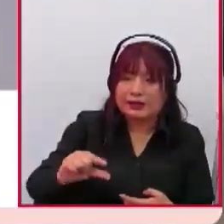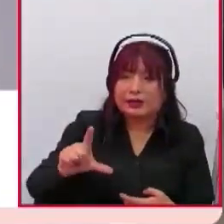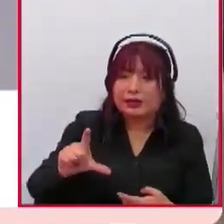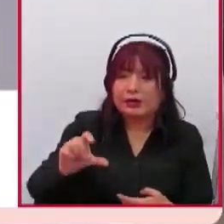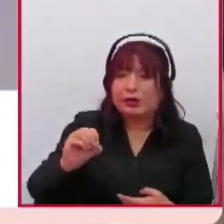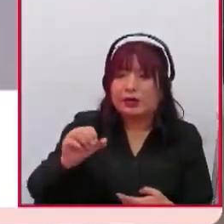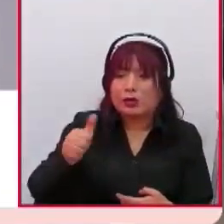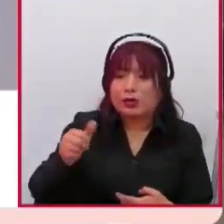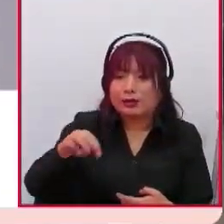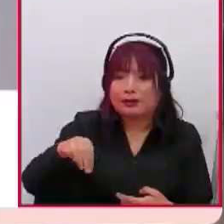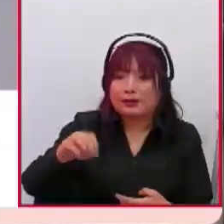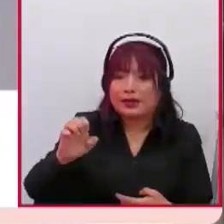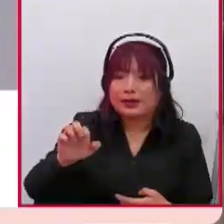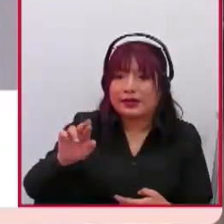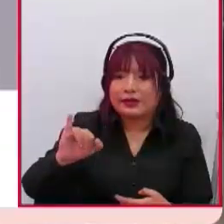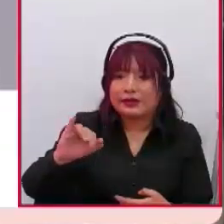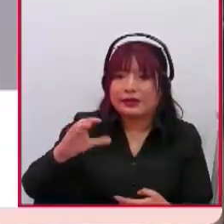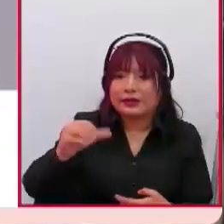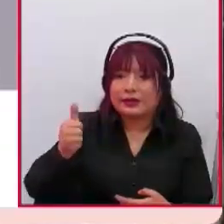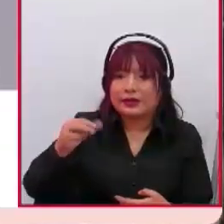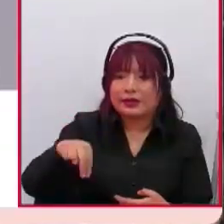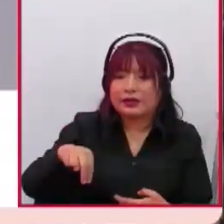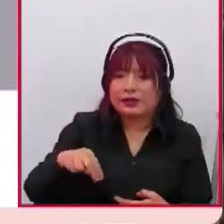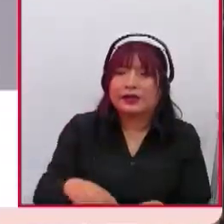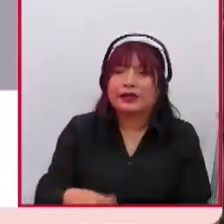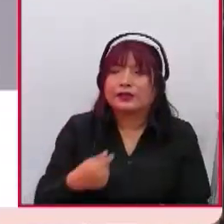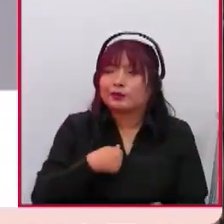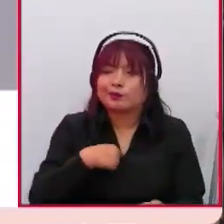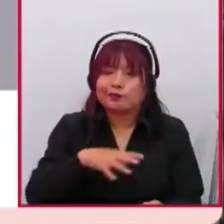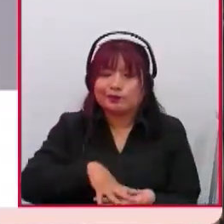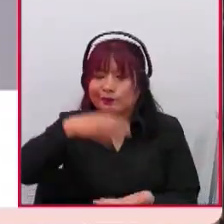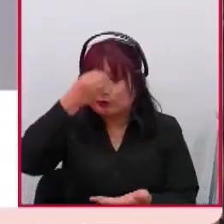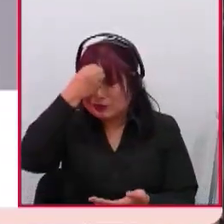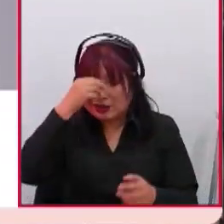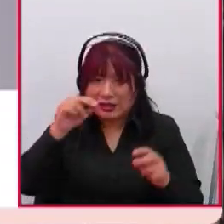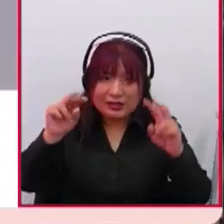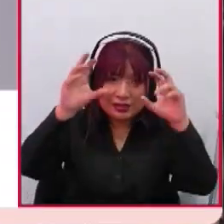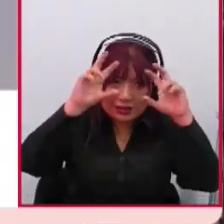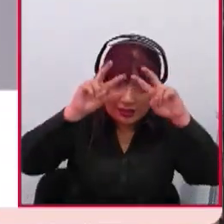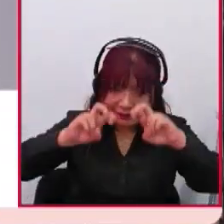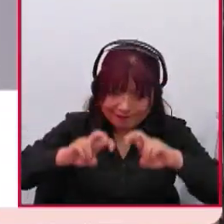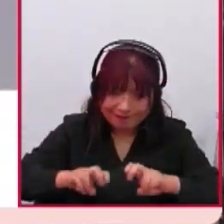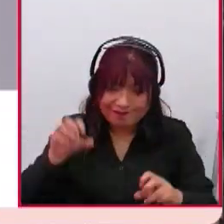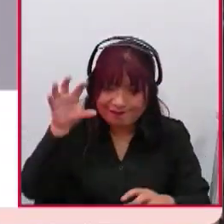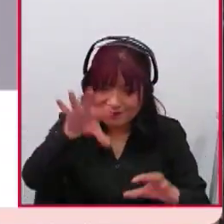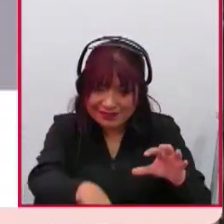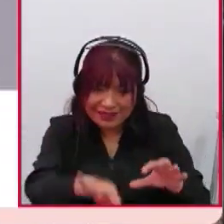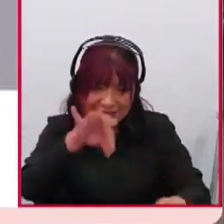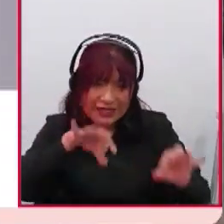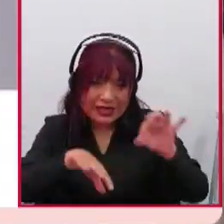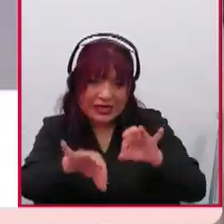Detectar cosas en la ingeniería, la primera parte, y darle la flexibilidad a la planta.